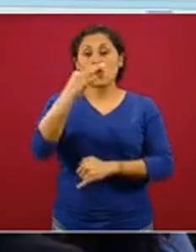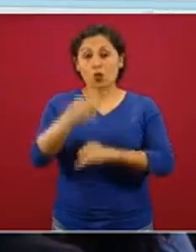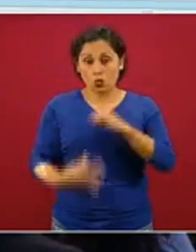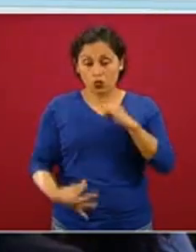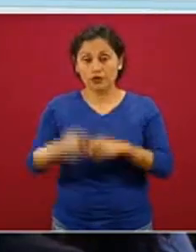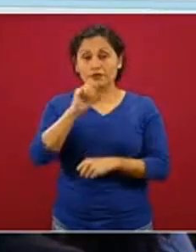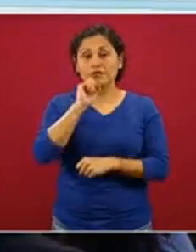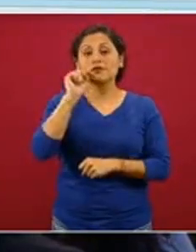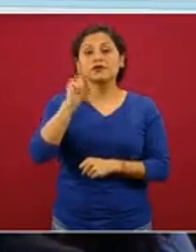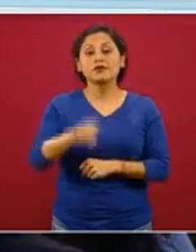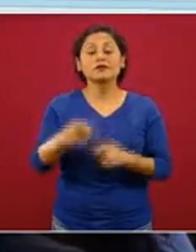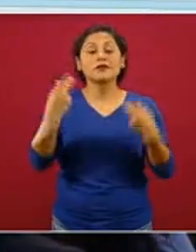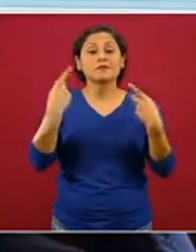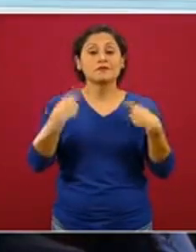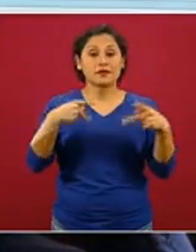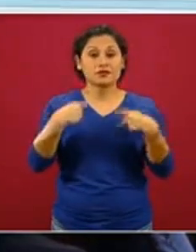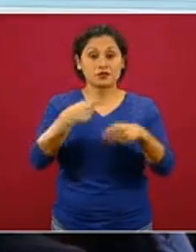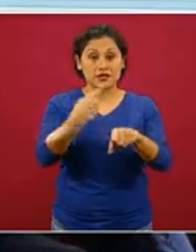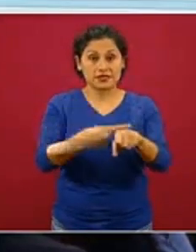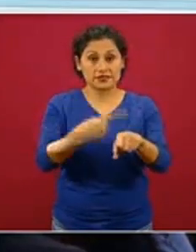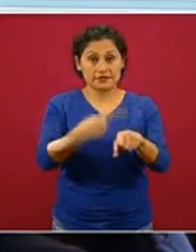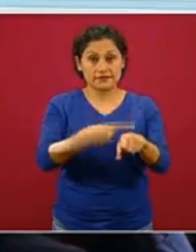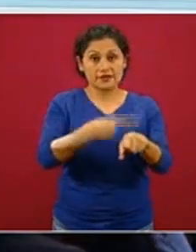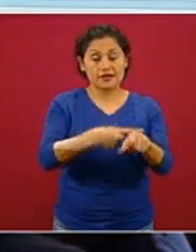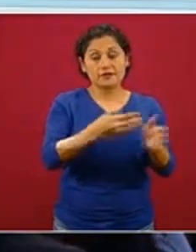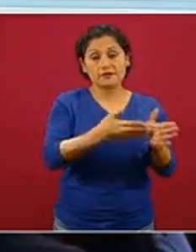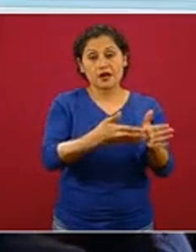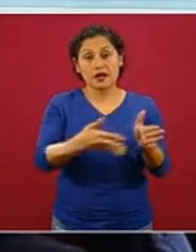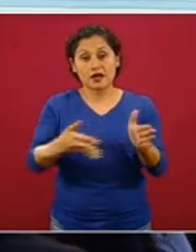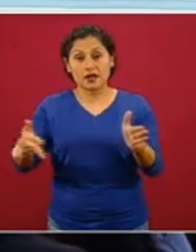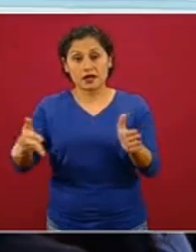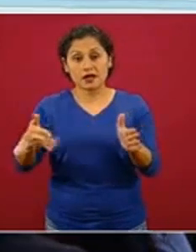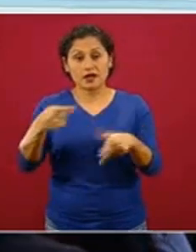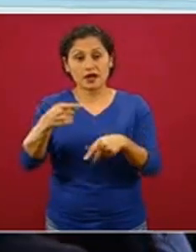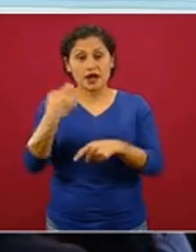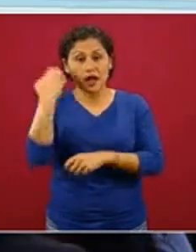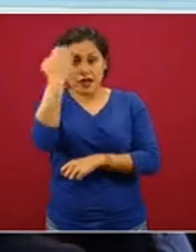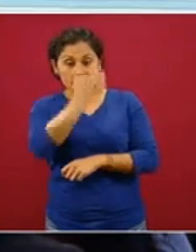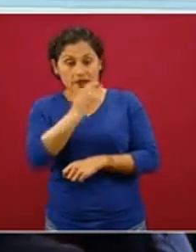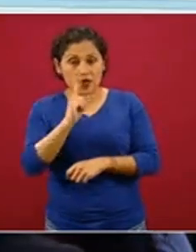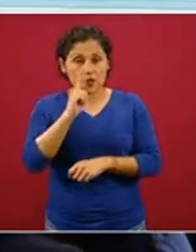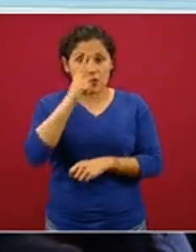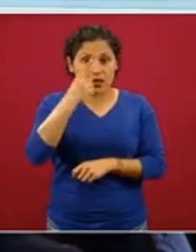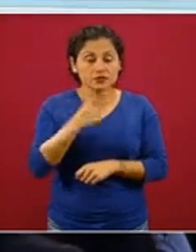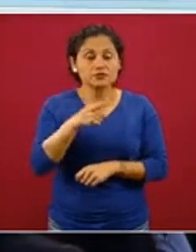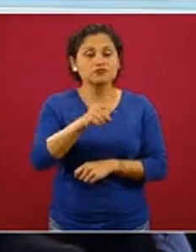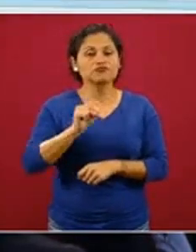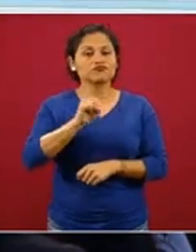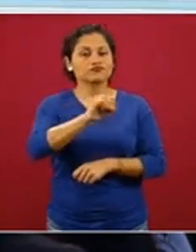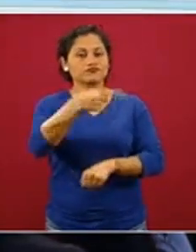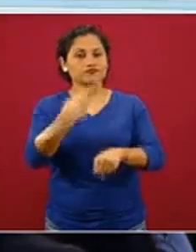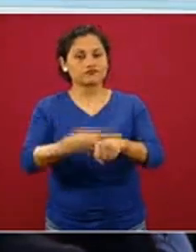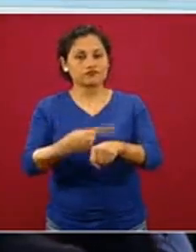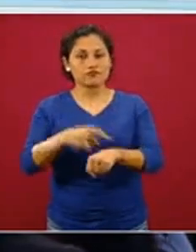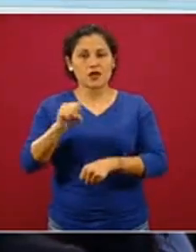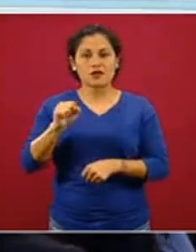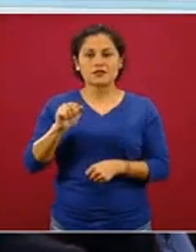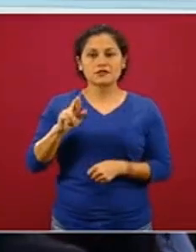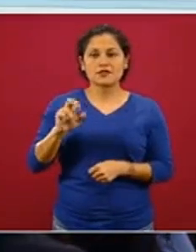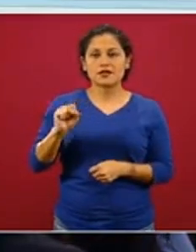porcentaje de personas que tienen muestras para estudios de laboratorio que son positivas para el virus SARS-CoV-2.